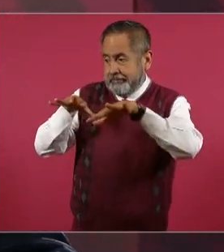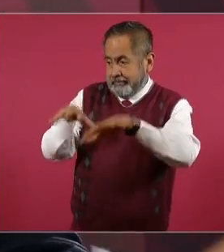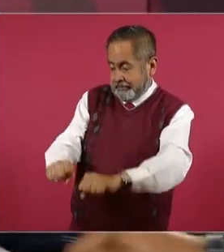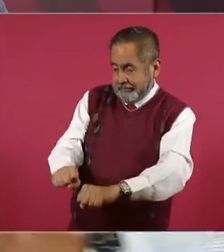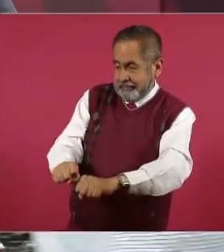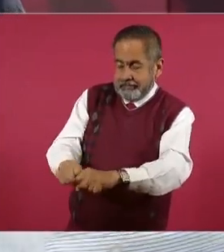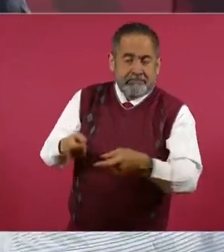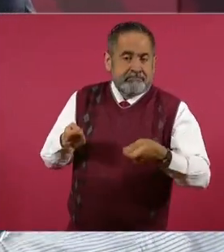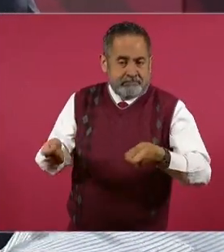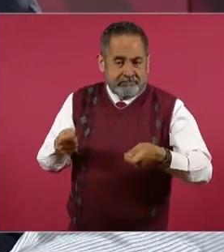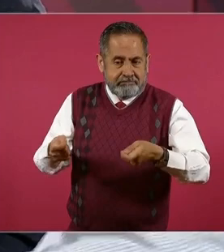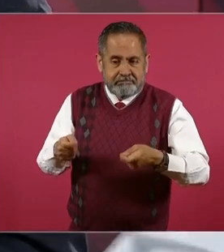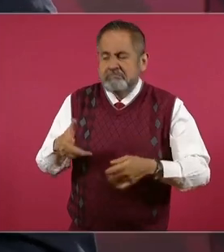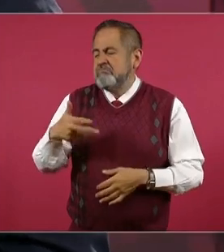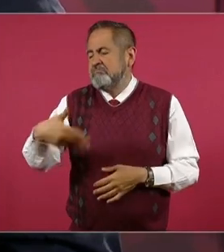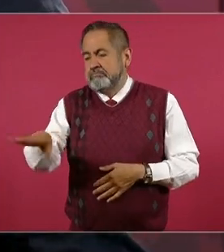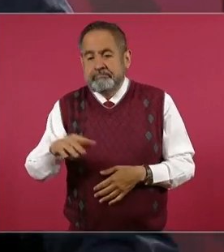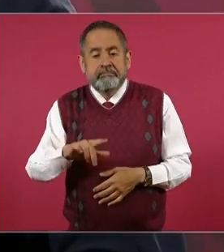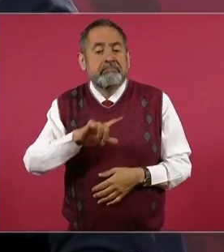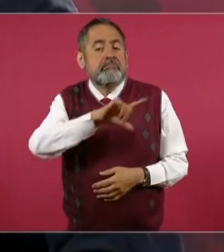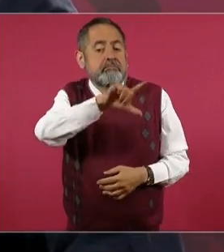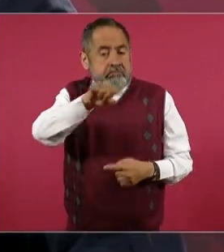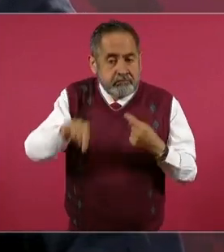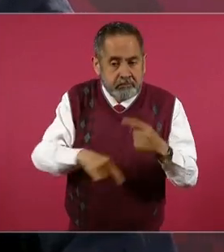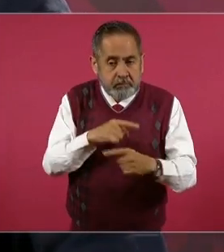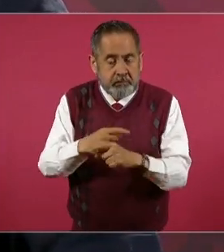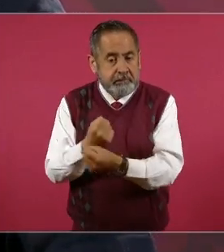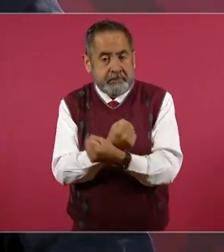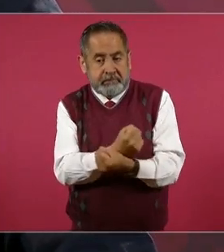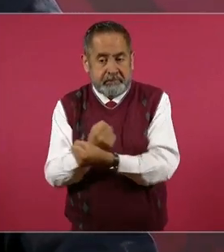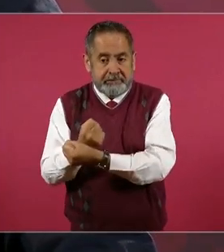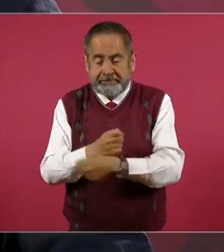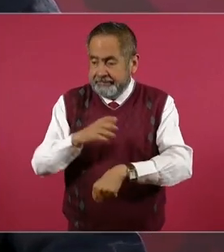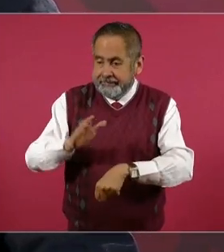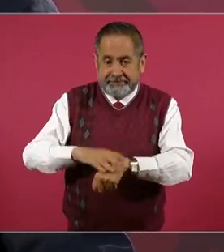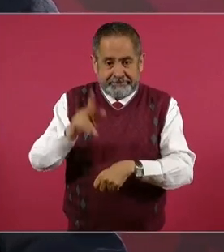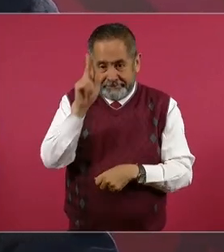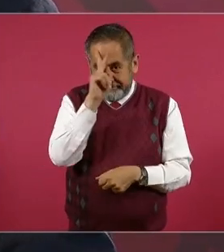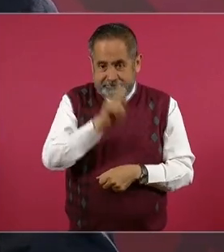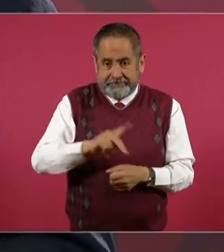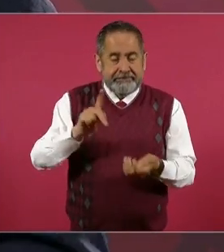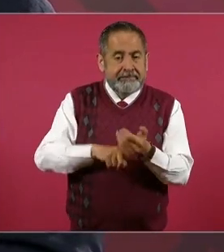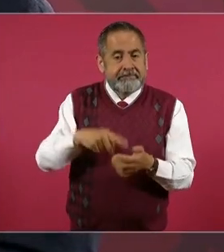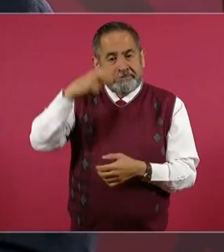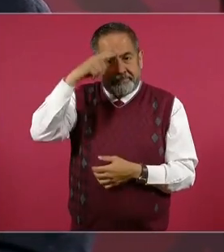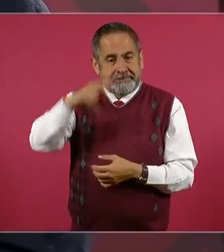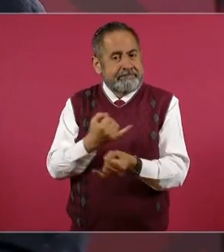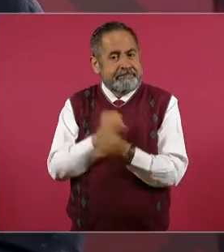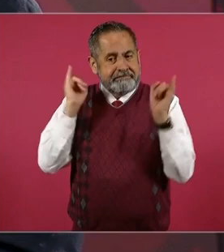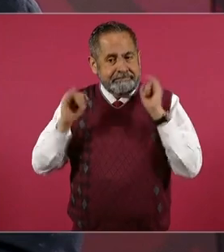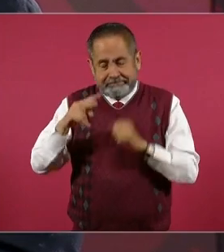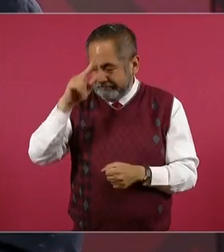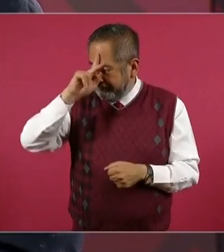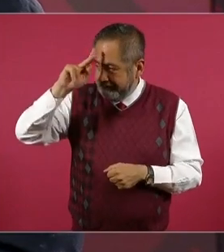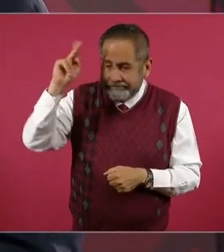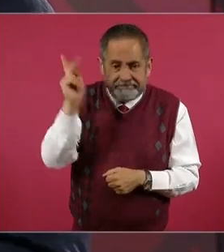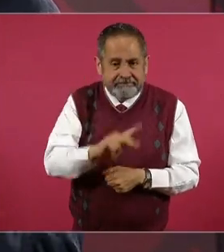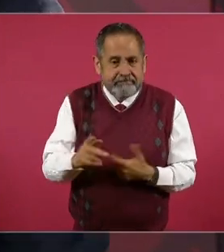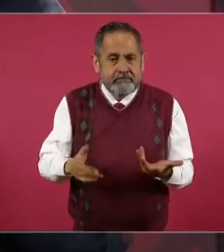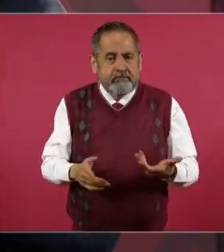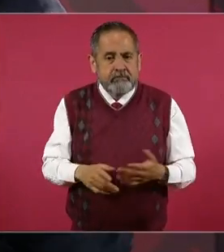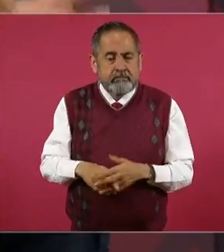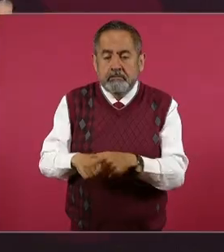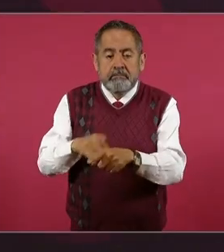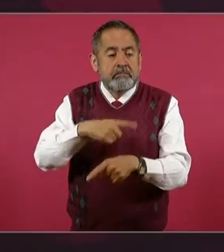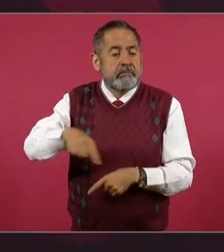colonial. Luego continuó la esclavitud en el México independiente. El